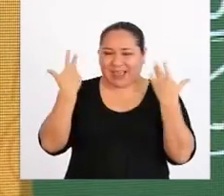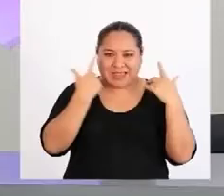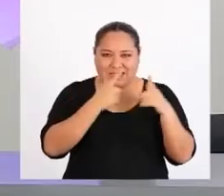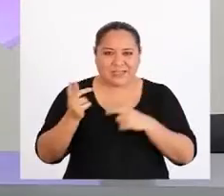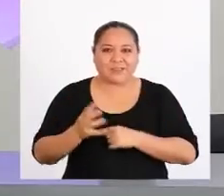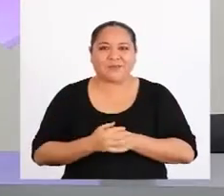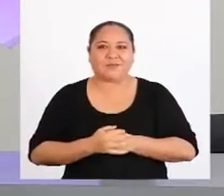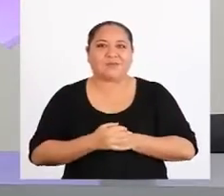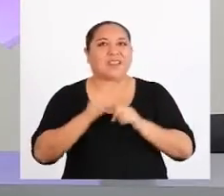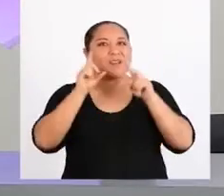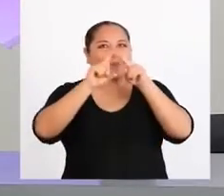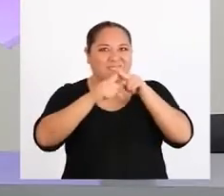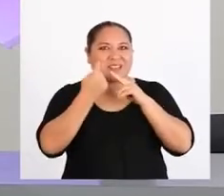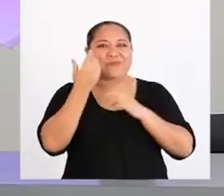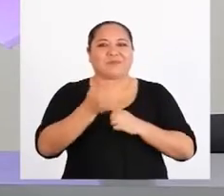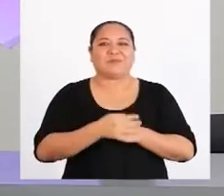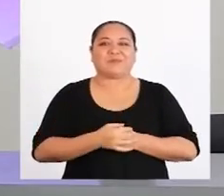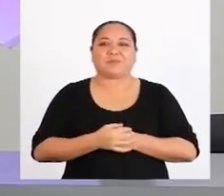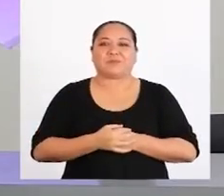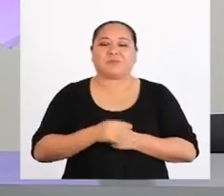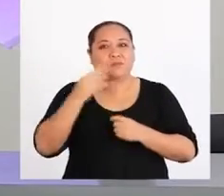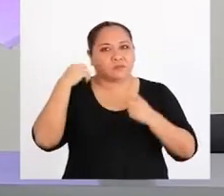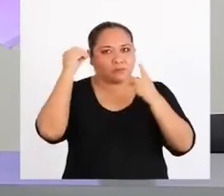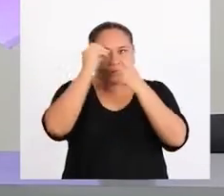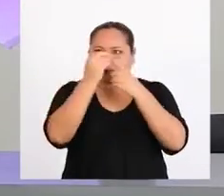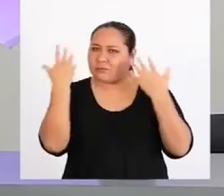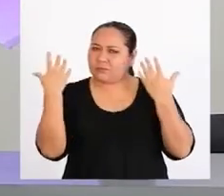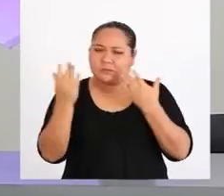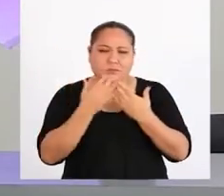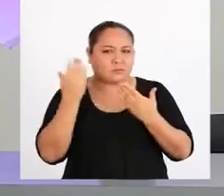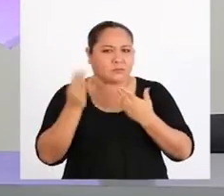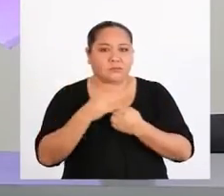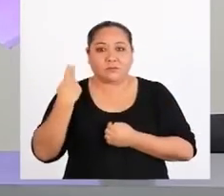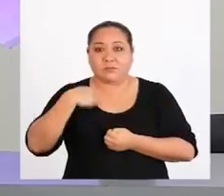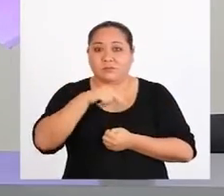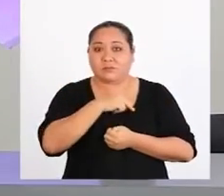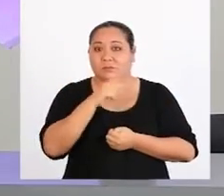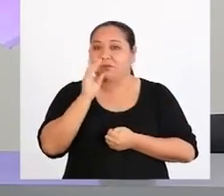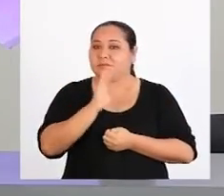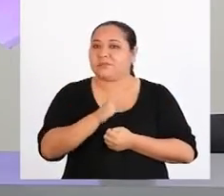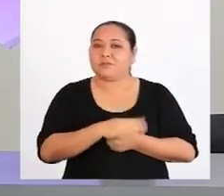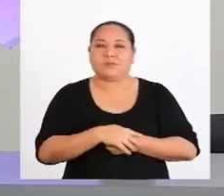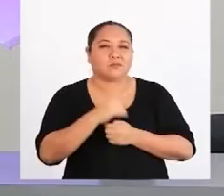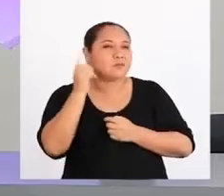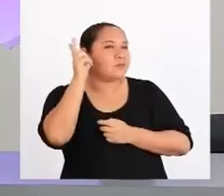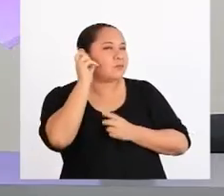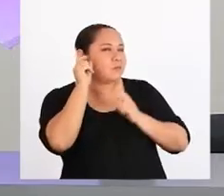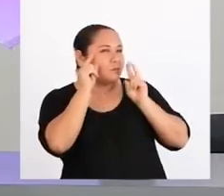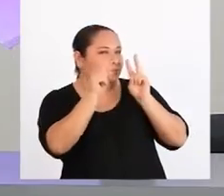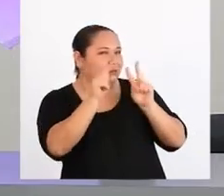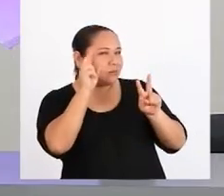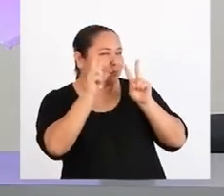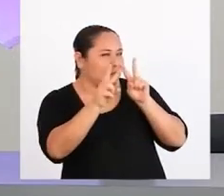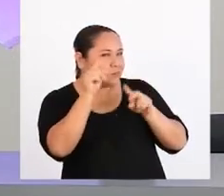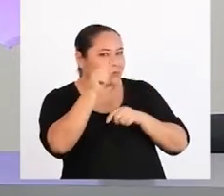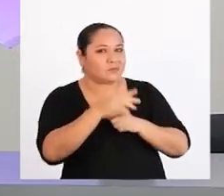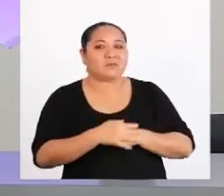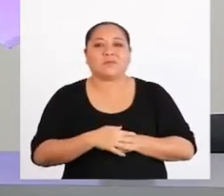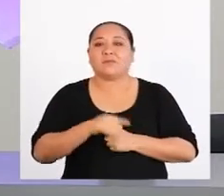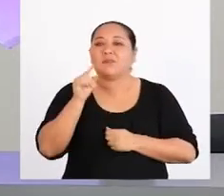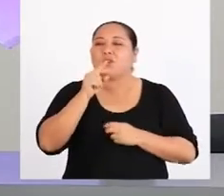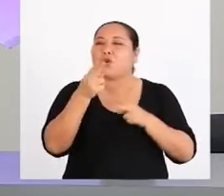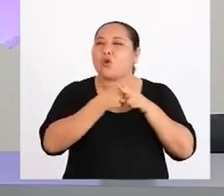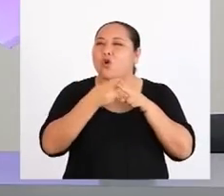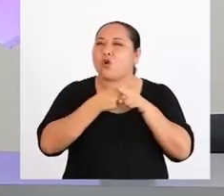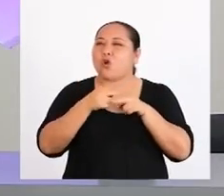listo. ¡Empezamos! El reto es muy simple. Nosotros somos tu audiencia. Y lo que debes hacer es